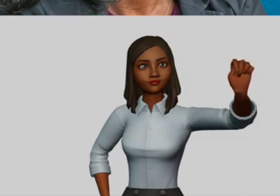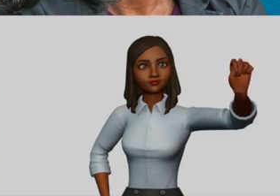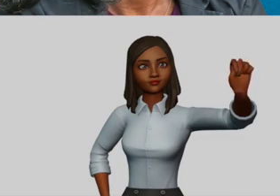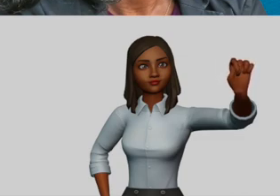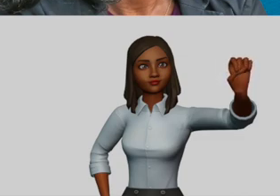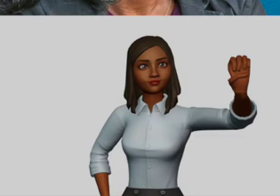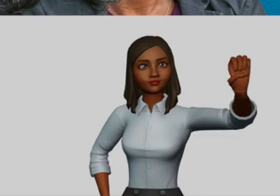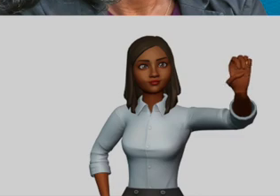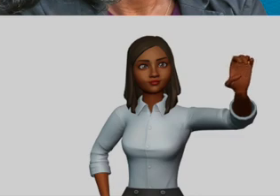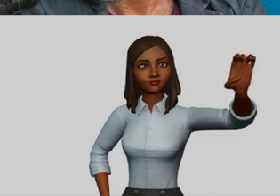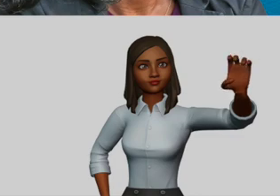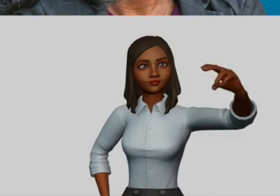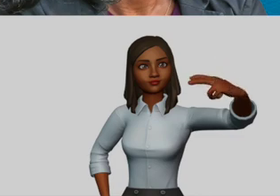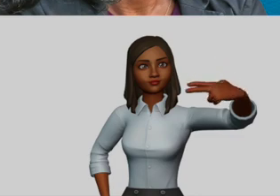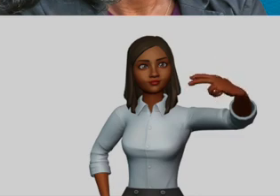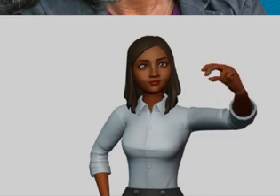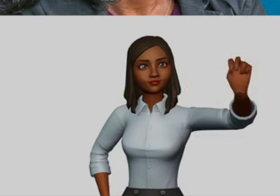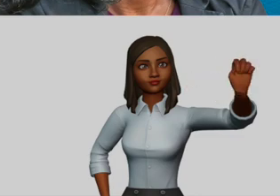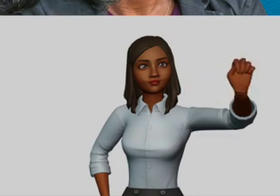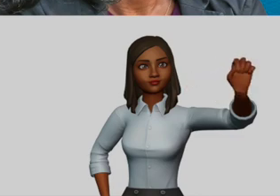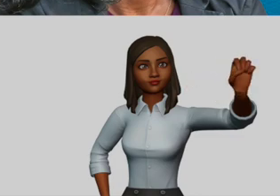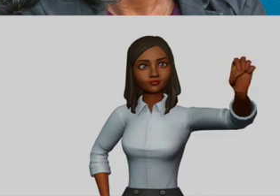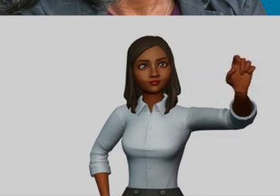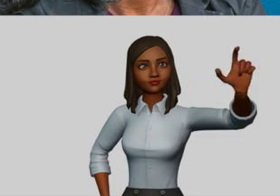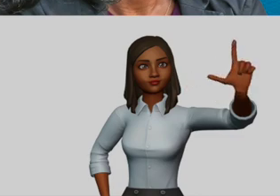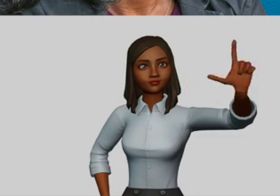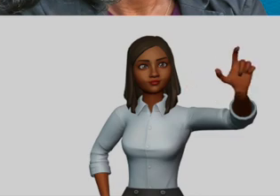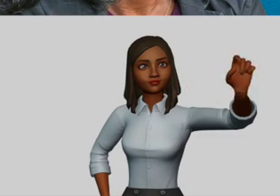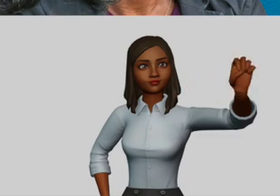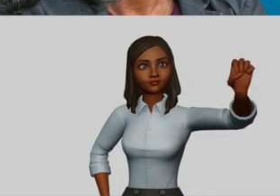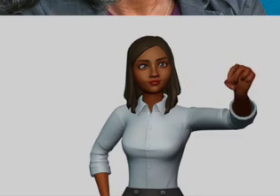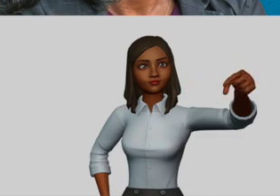de Spotify y YouTube y seguirnos en nuestras redes